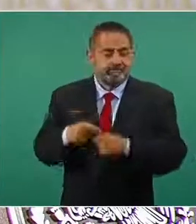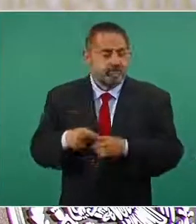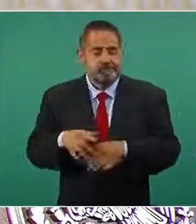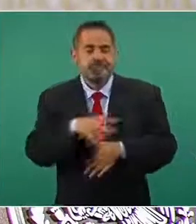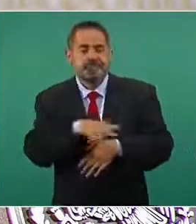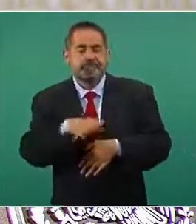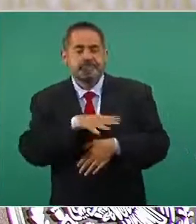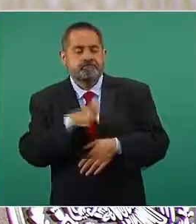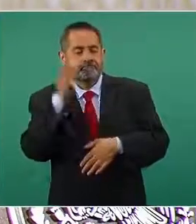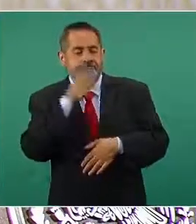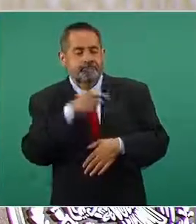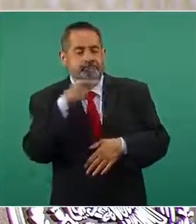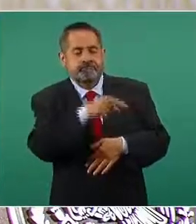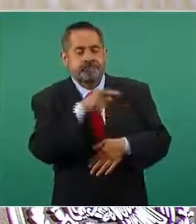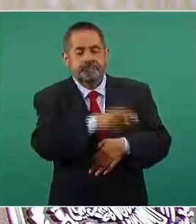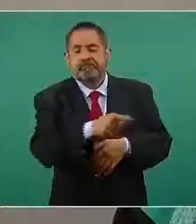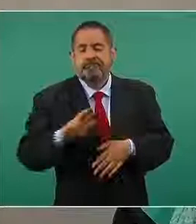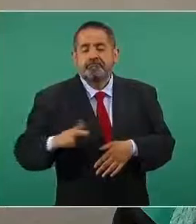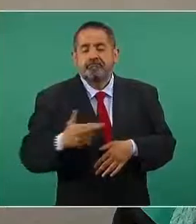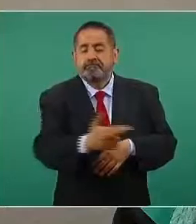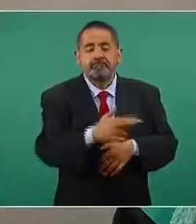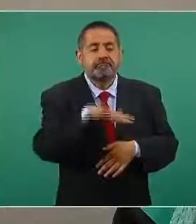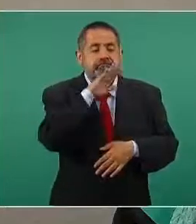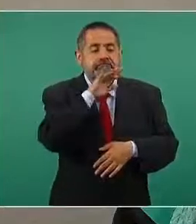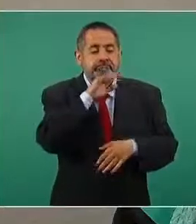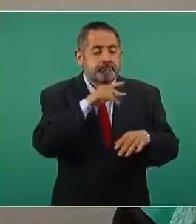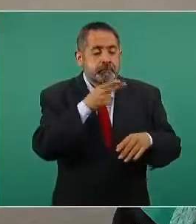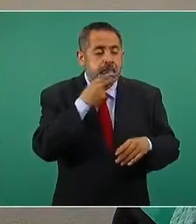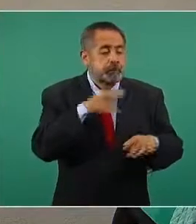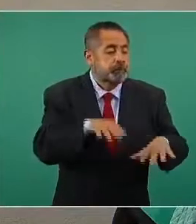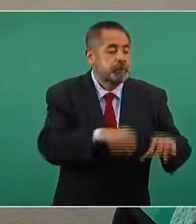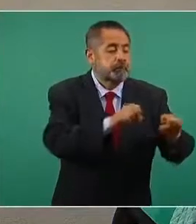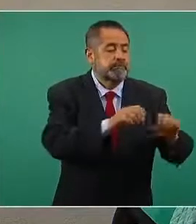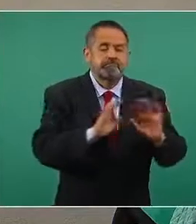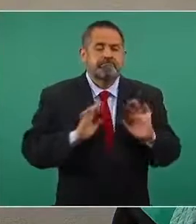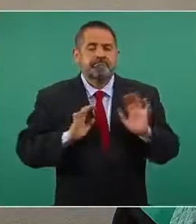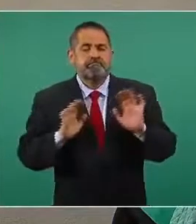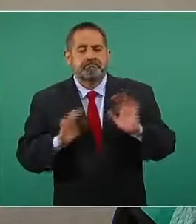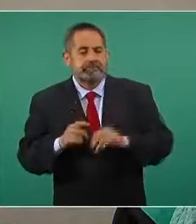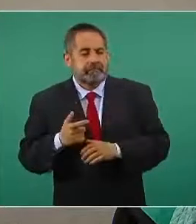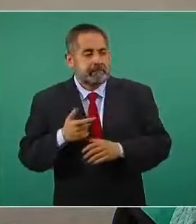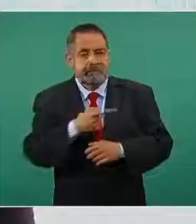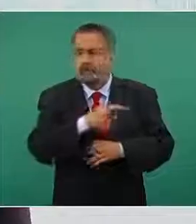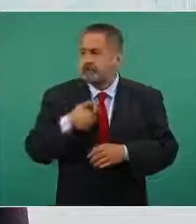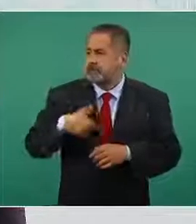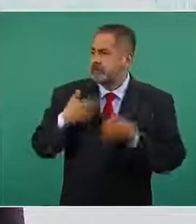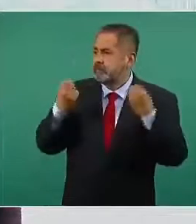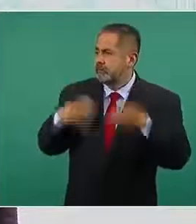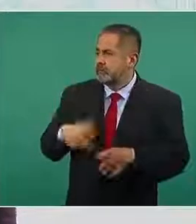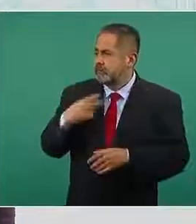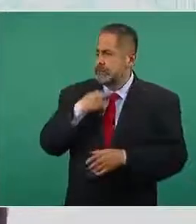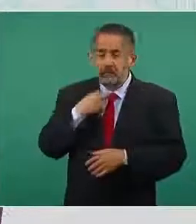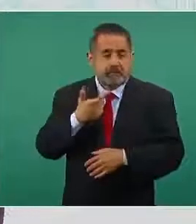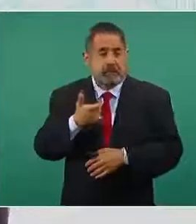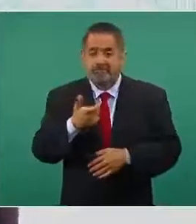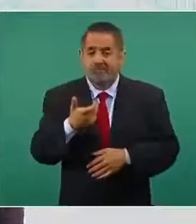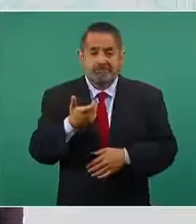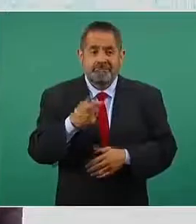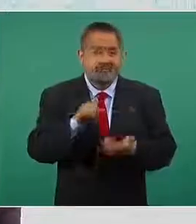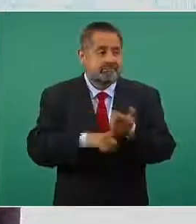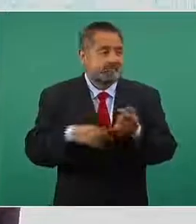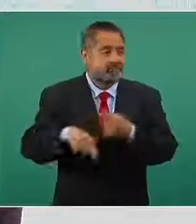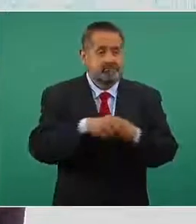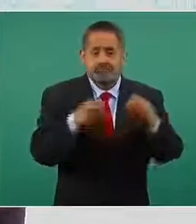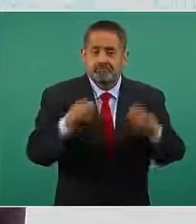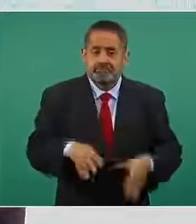les compran porque está contaminado del lugar donde proviene. Entonces, un problema también económico para la